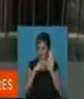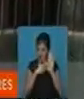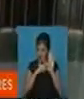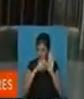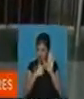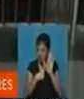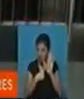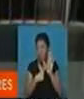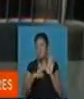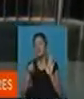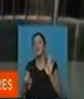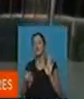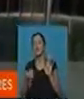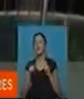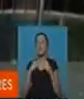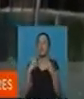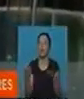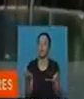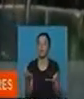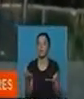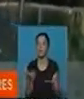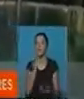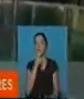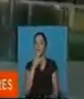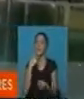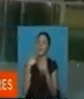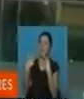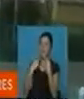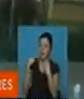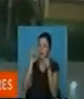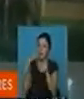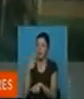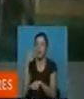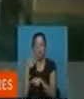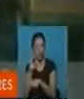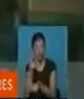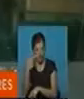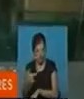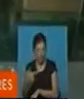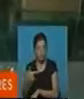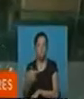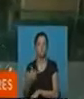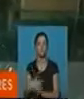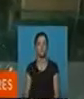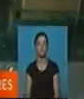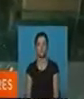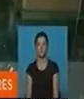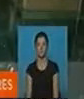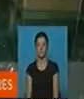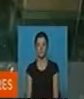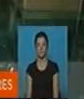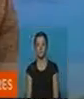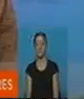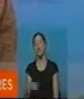que puede haber mejores requisitos de, bueno, indagación de las personas, puede haber tiempos de entrega de